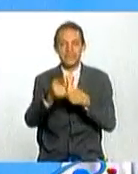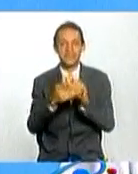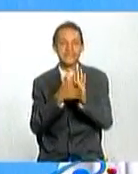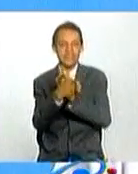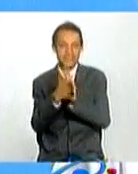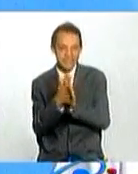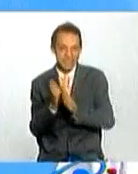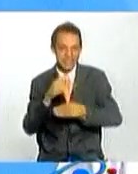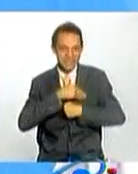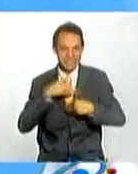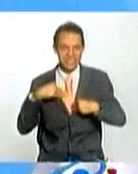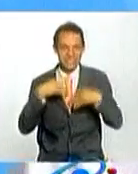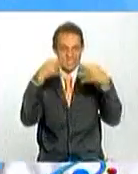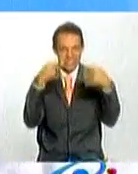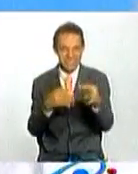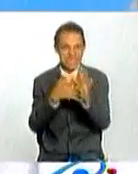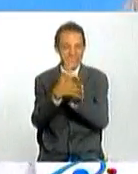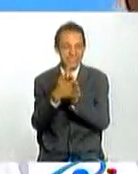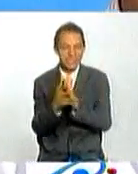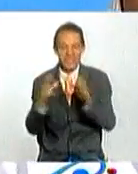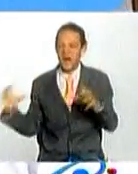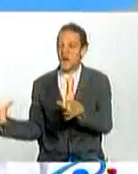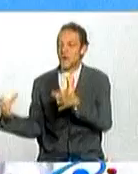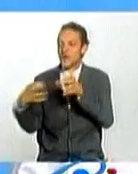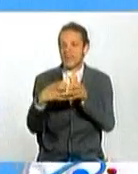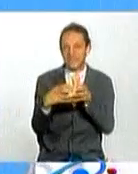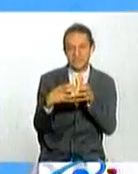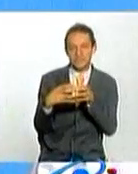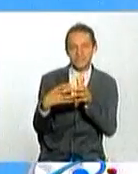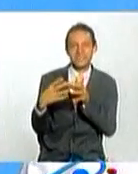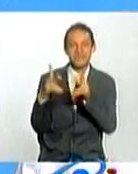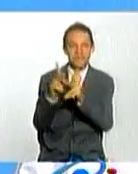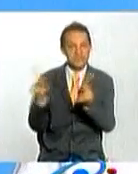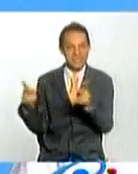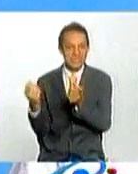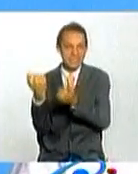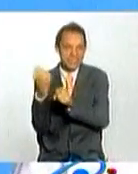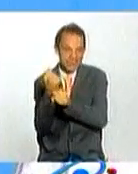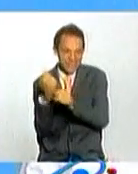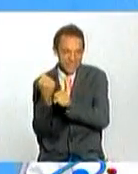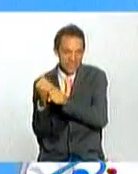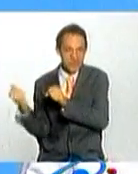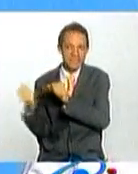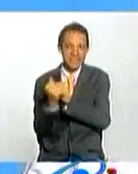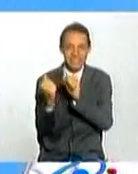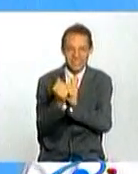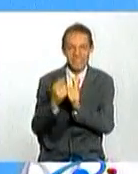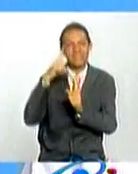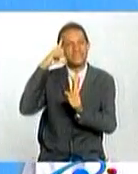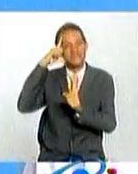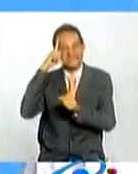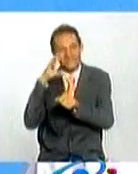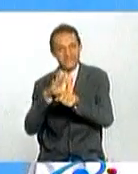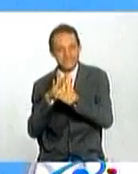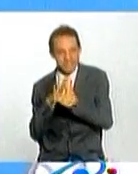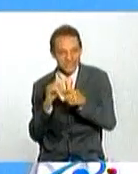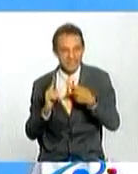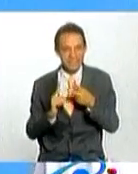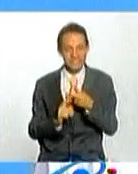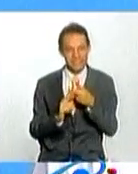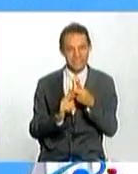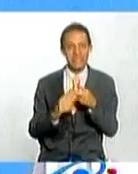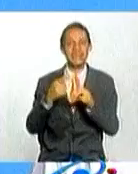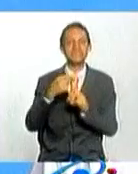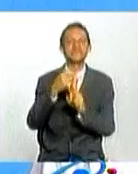medicina integral, es poder tener un equipo interdisciplinario de médicos, donde tenemos ginecólogo, especialista en